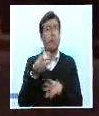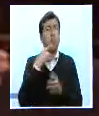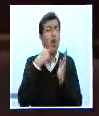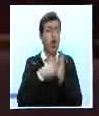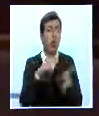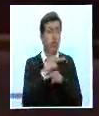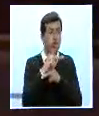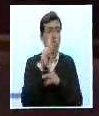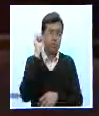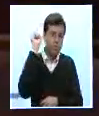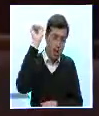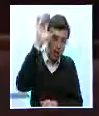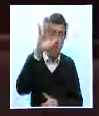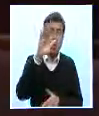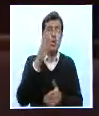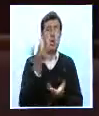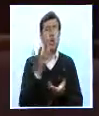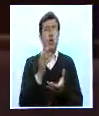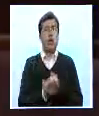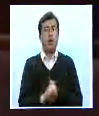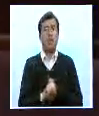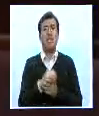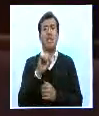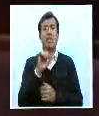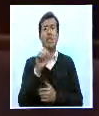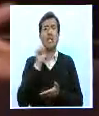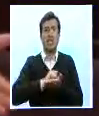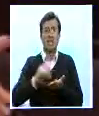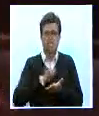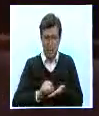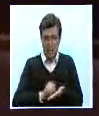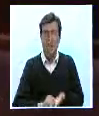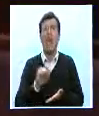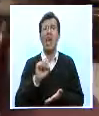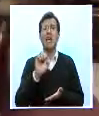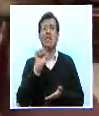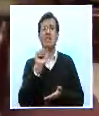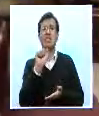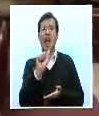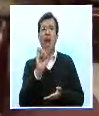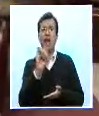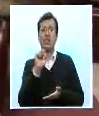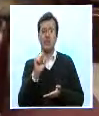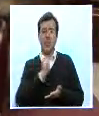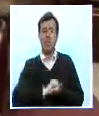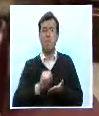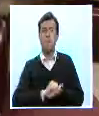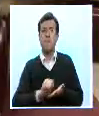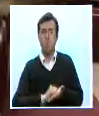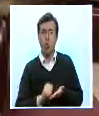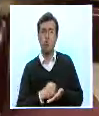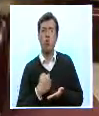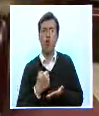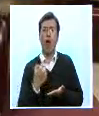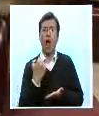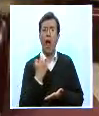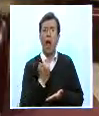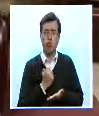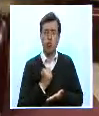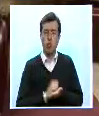con el consejo de cine con con el iepi conferencias versarán sin embargo existen otros